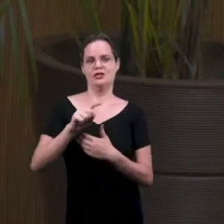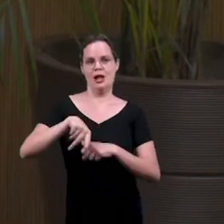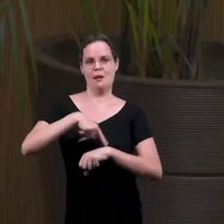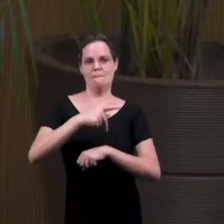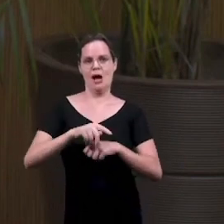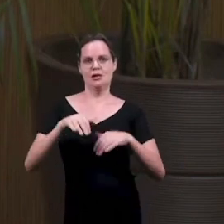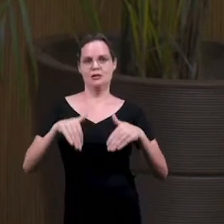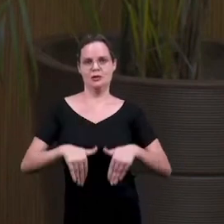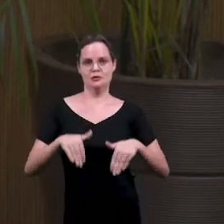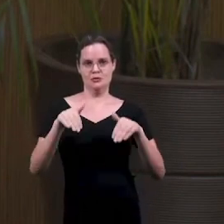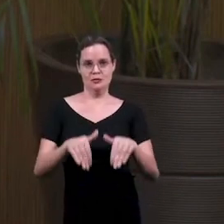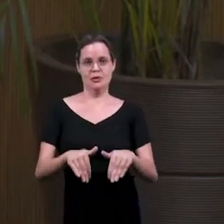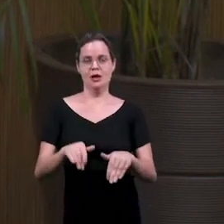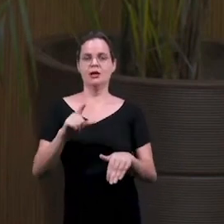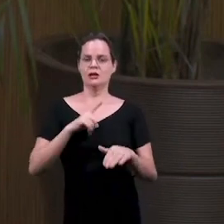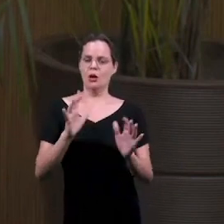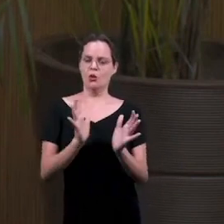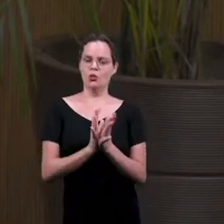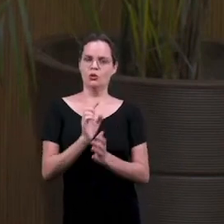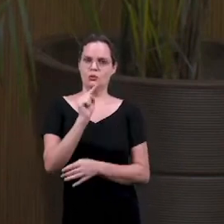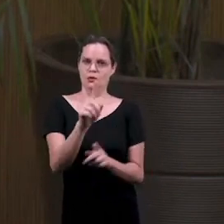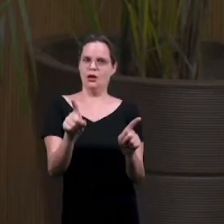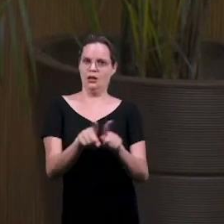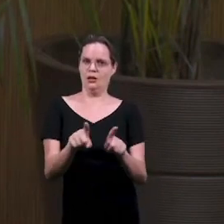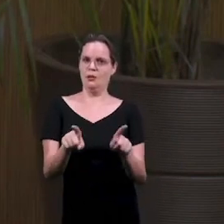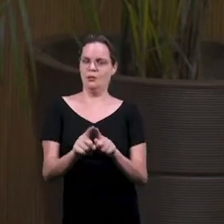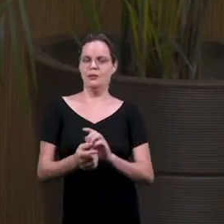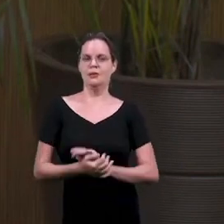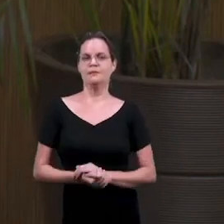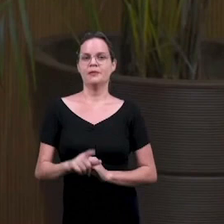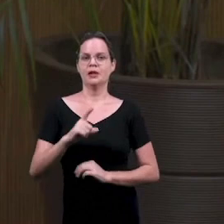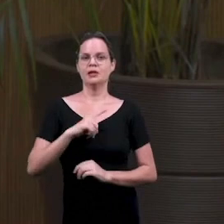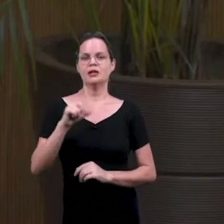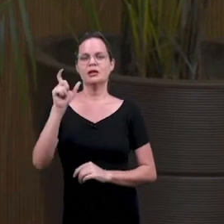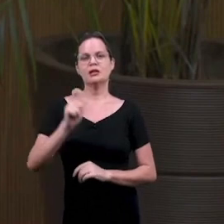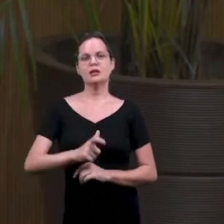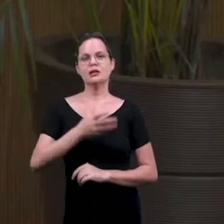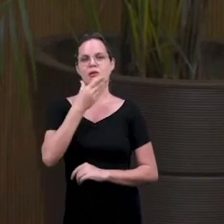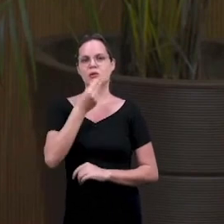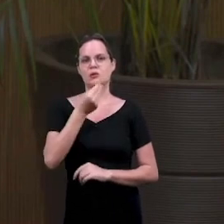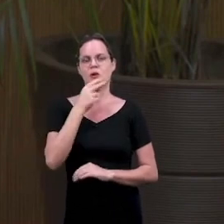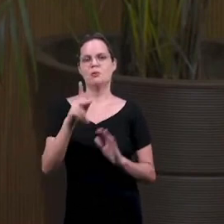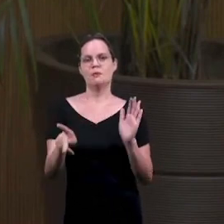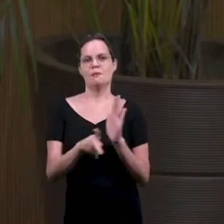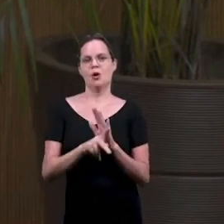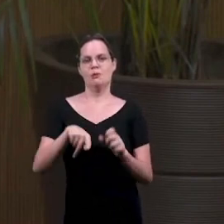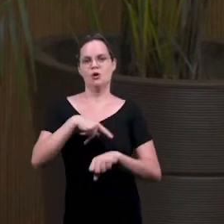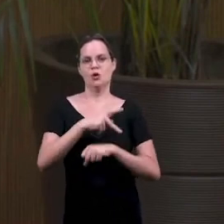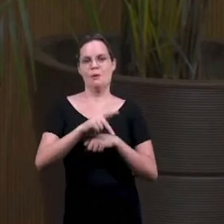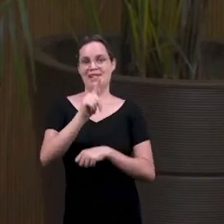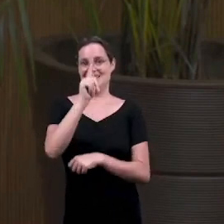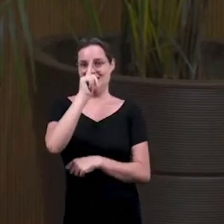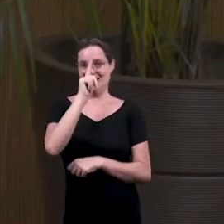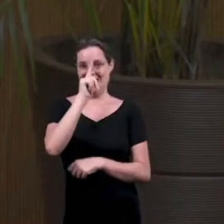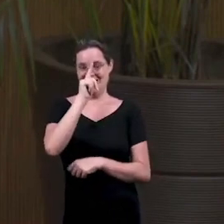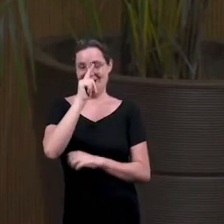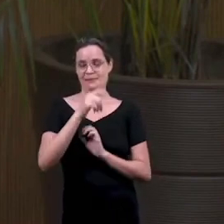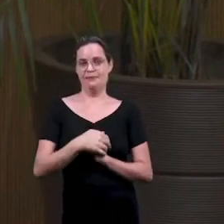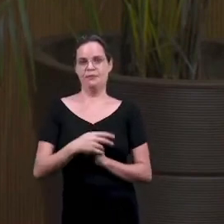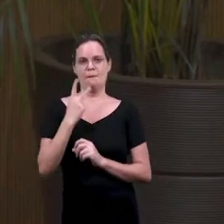Australia, de la ciudad de Sydney, donde nosotros tenemos un grupo que también se reúne. Tenemos allí un